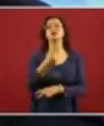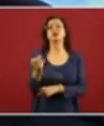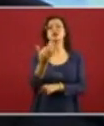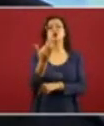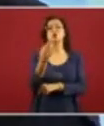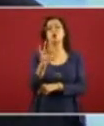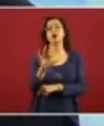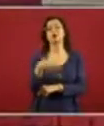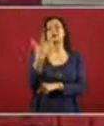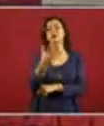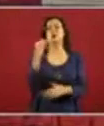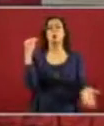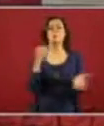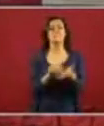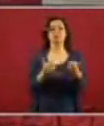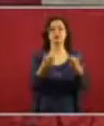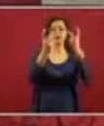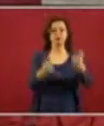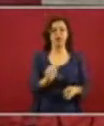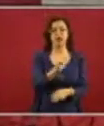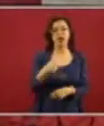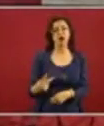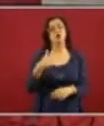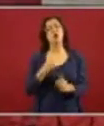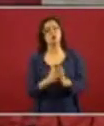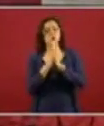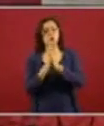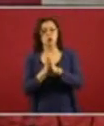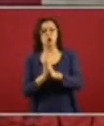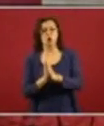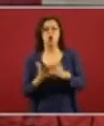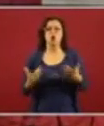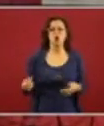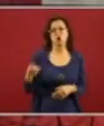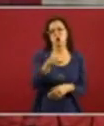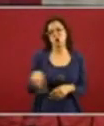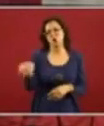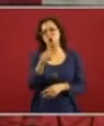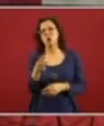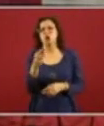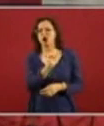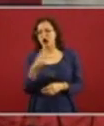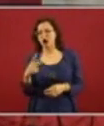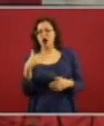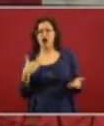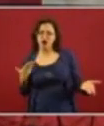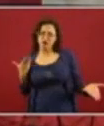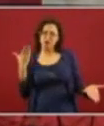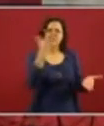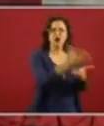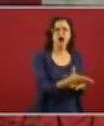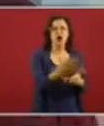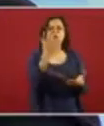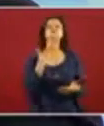descargas de la app. Yo les ruego que a los que no vayan a ir a cargar gasolina no la prendan como entretenimiento, porque nos